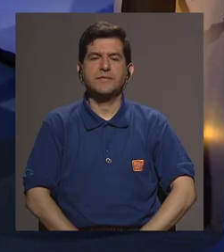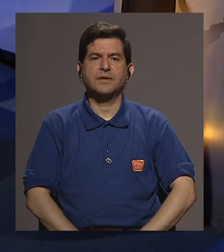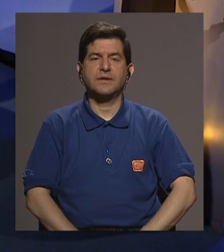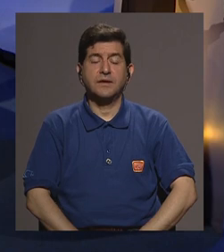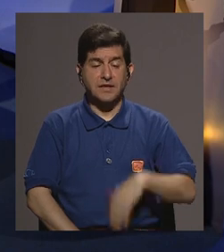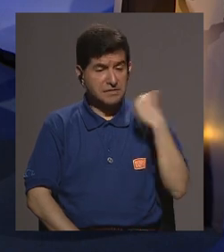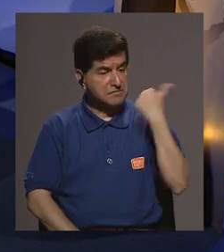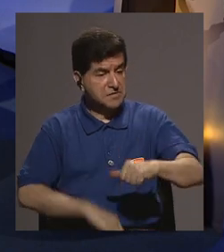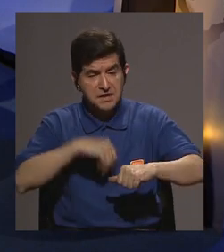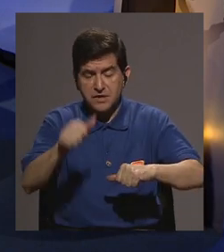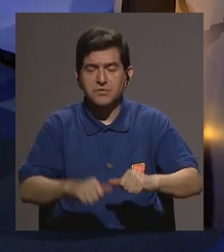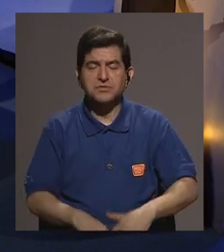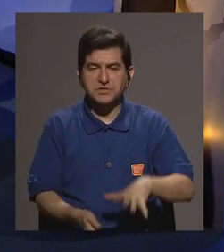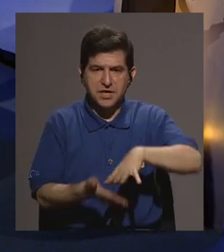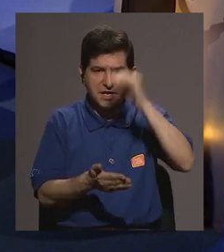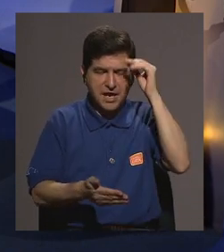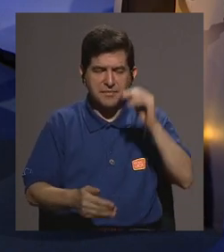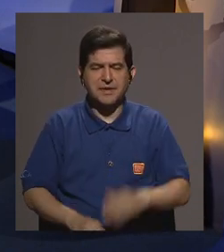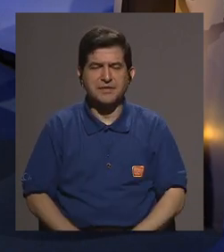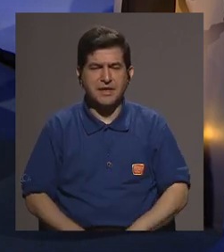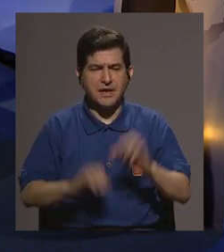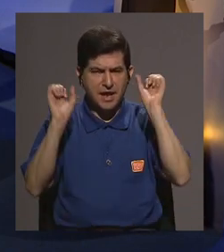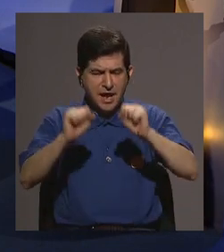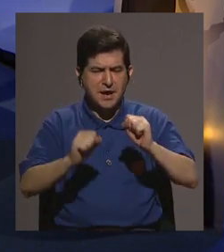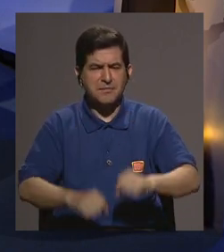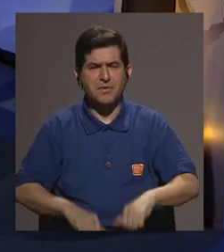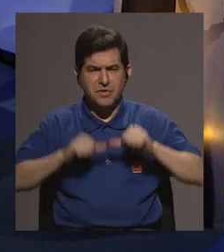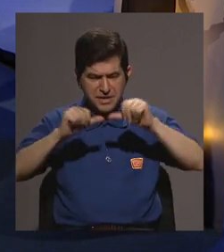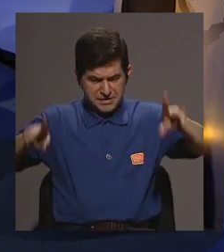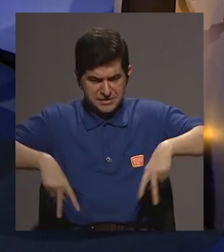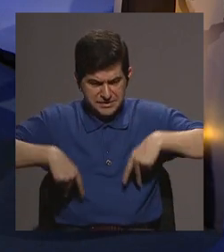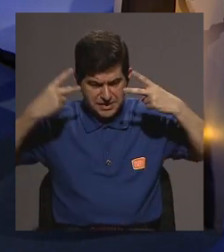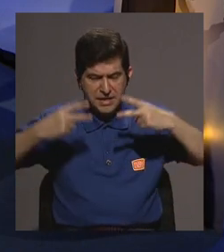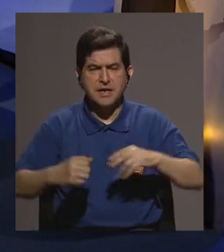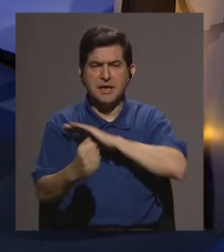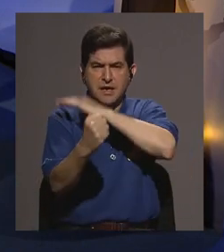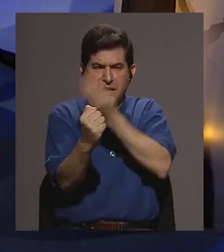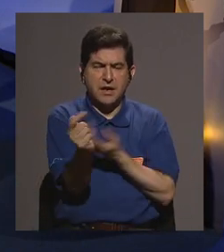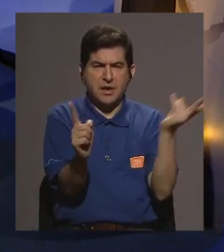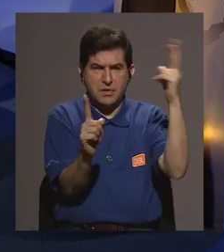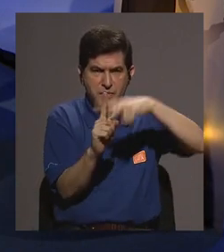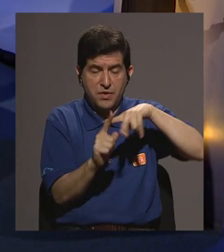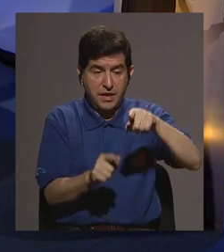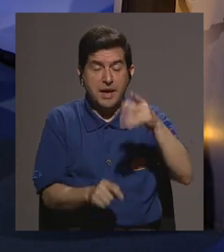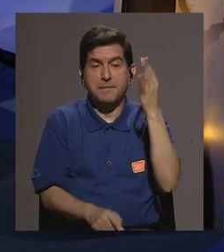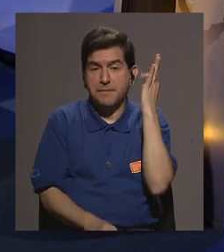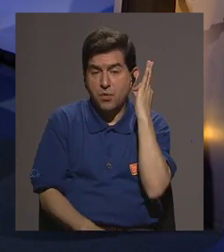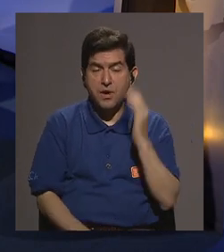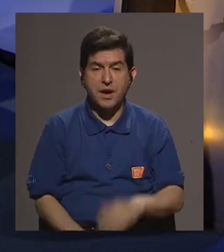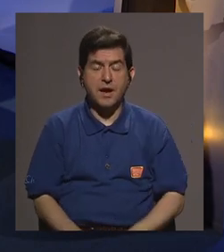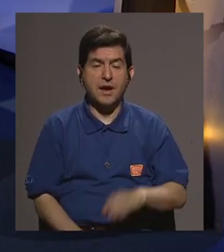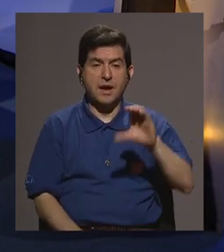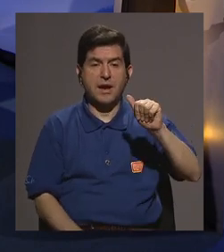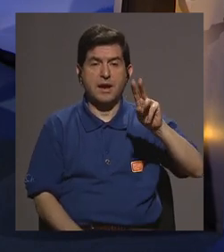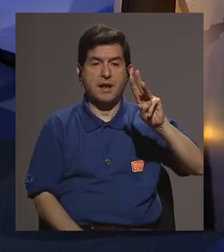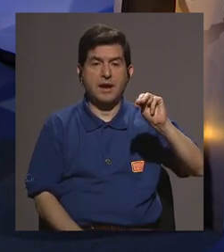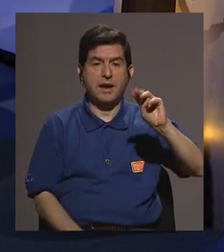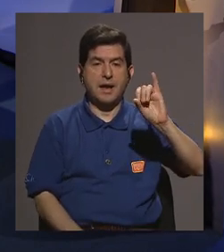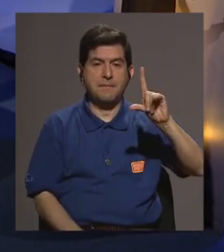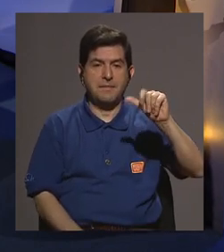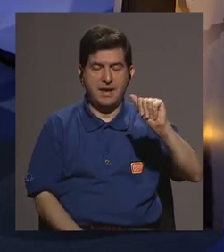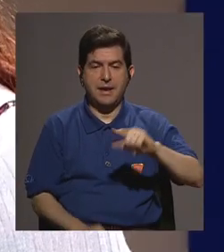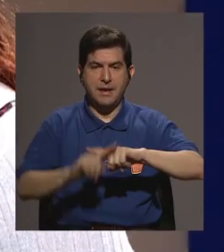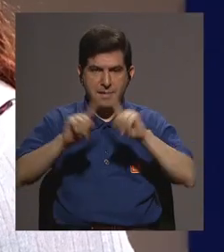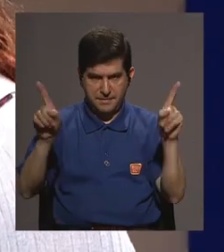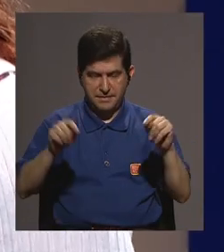y que tiene que luchar aprender a vivir y aprender a empoderarse ya sea en este caso es una es una mujer camila es una co mujer